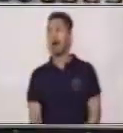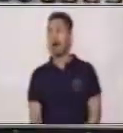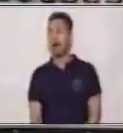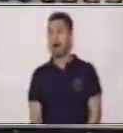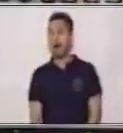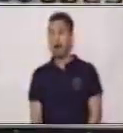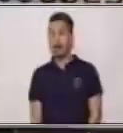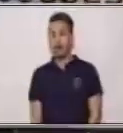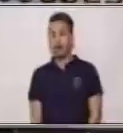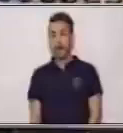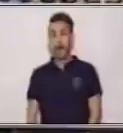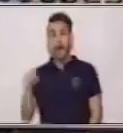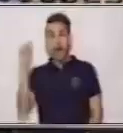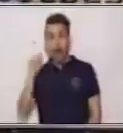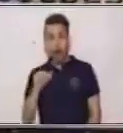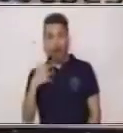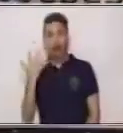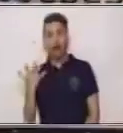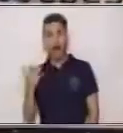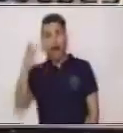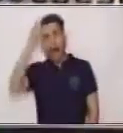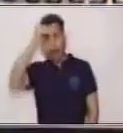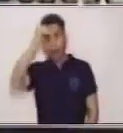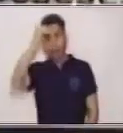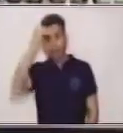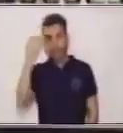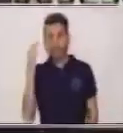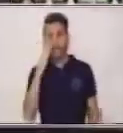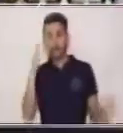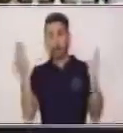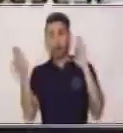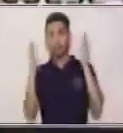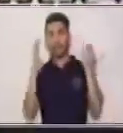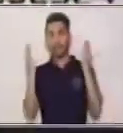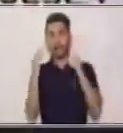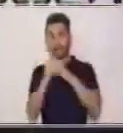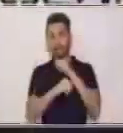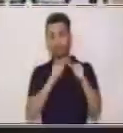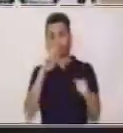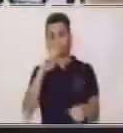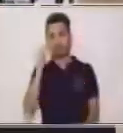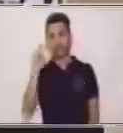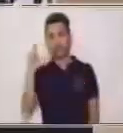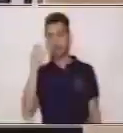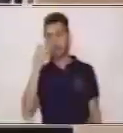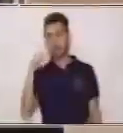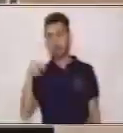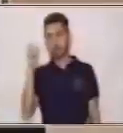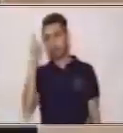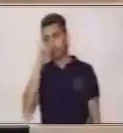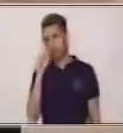Ahora, vamos a aprender a comparar fracciones. Lo vamos a aprender por